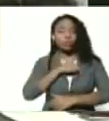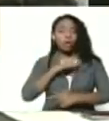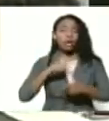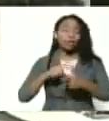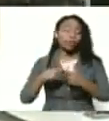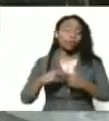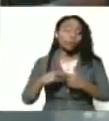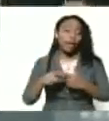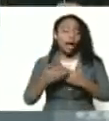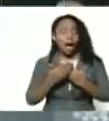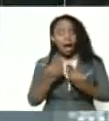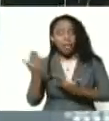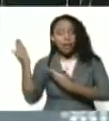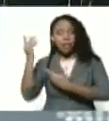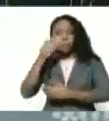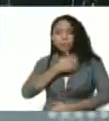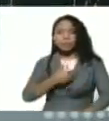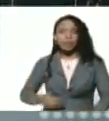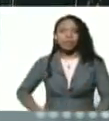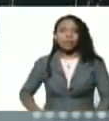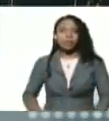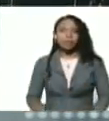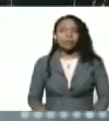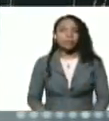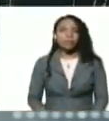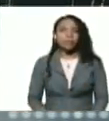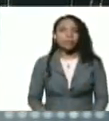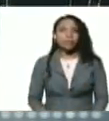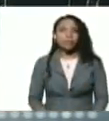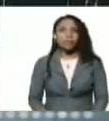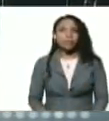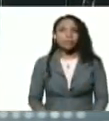bueno, adelante, presidente.